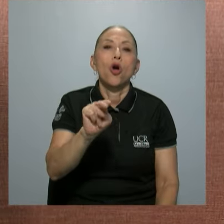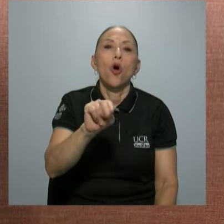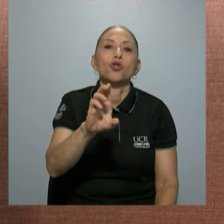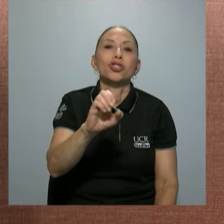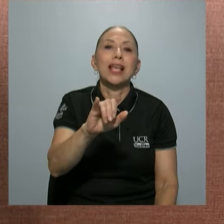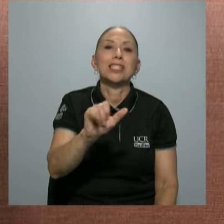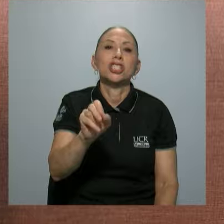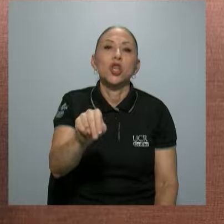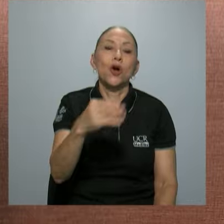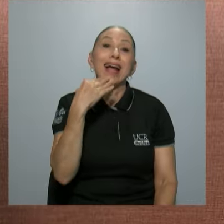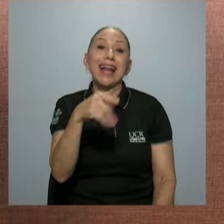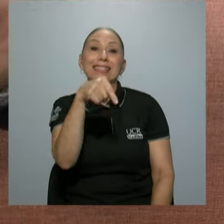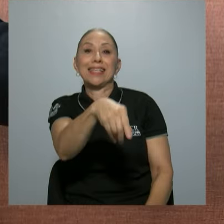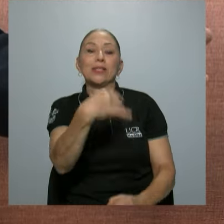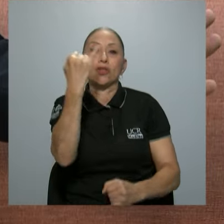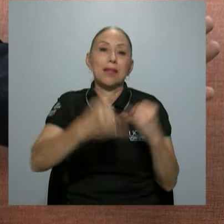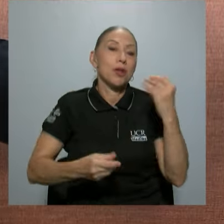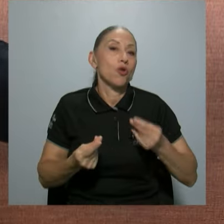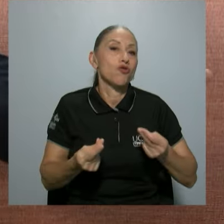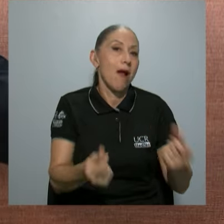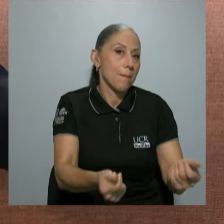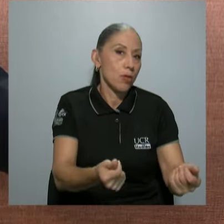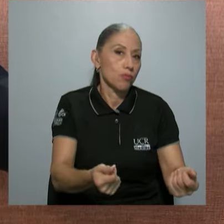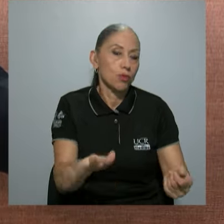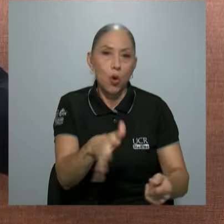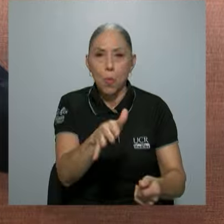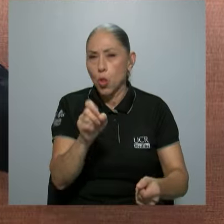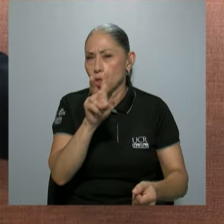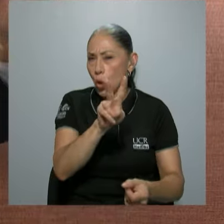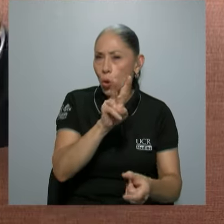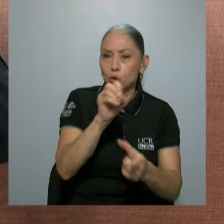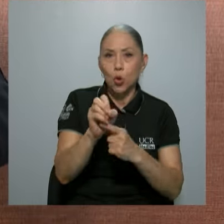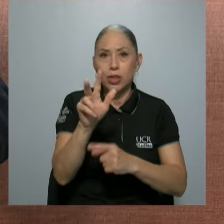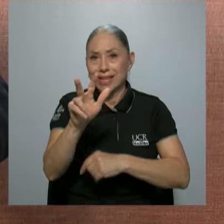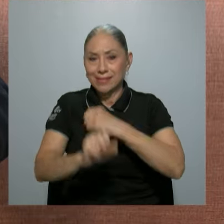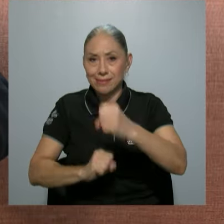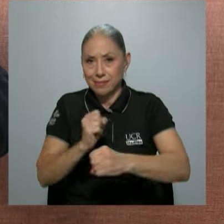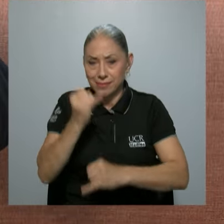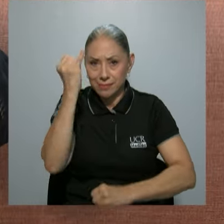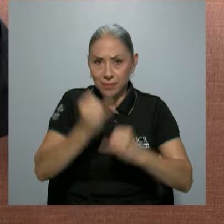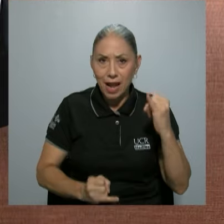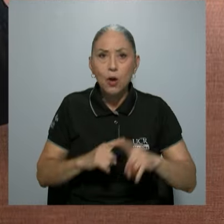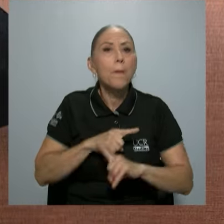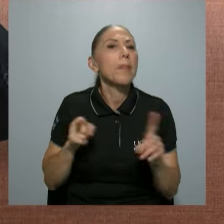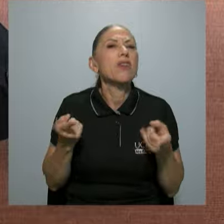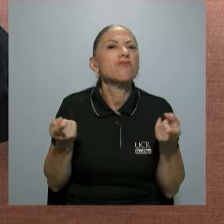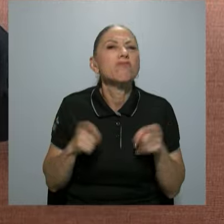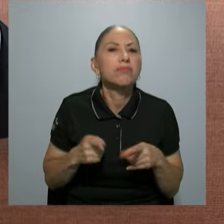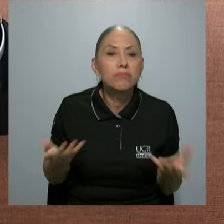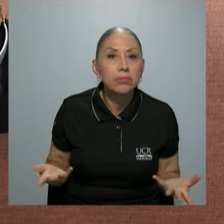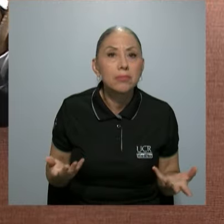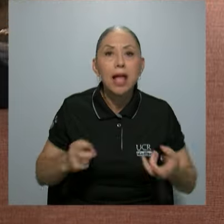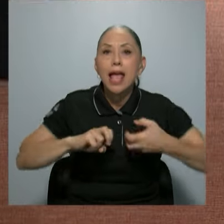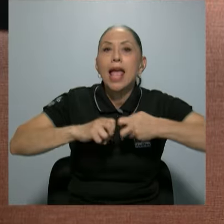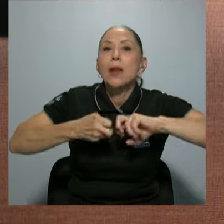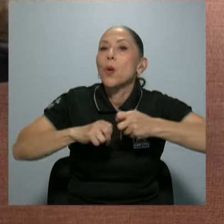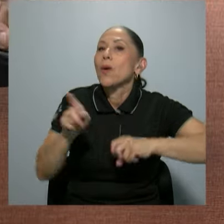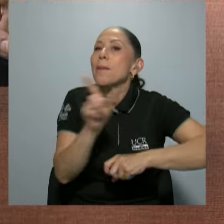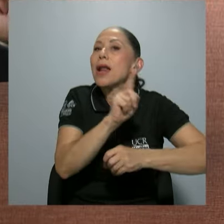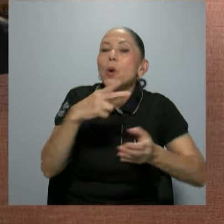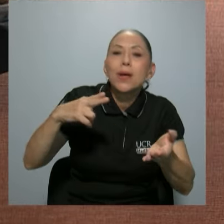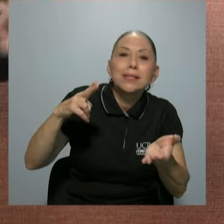terminó rápidamente, en prácticamente 2 o 3 años, terminaron la obra. Pero ¿qué sucedió? El problema no es la concesión,